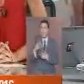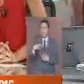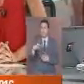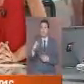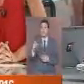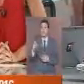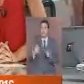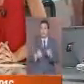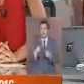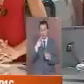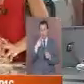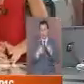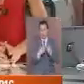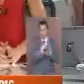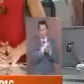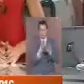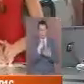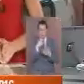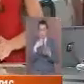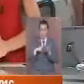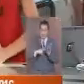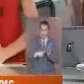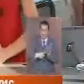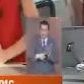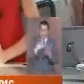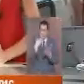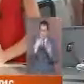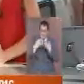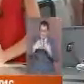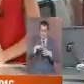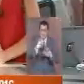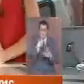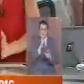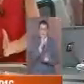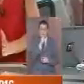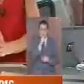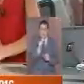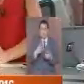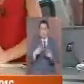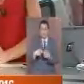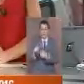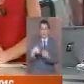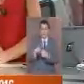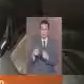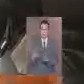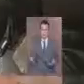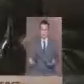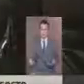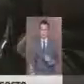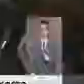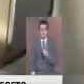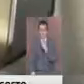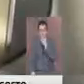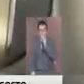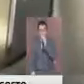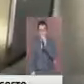las importadoras apuestan con más tecnología y mayor seguridad para seguir vendiendo.